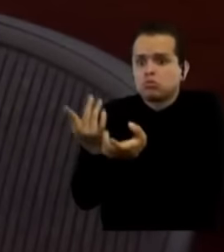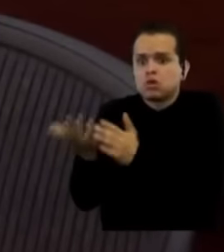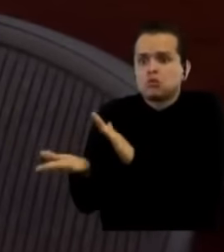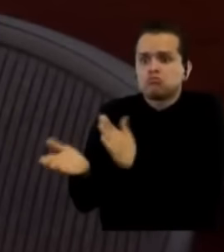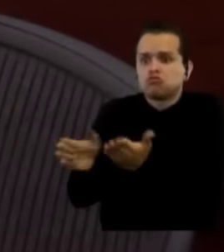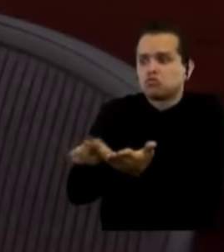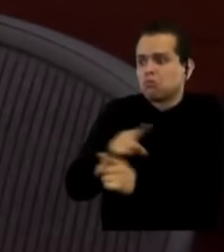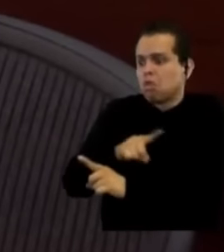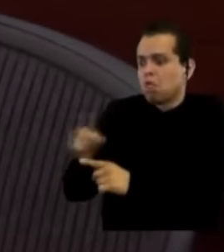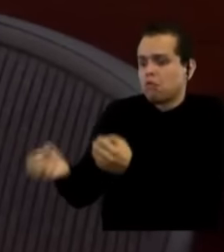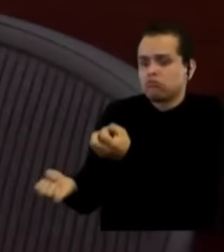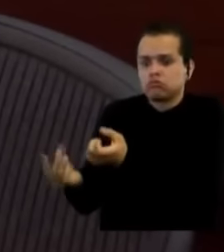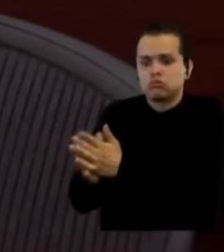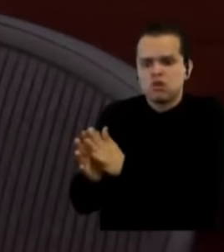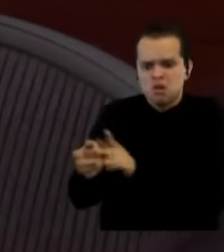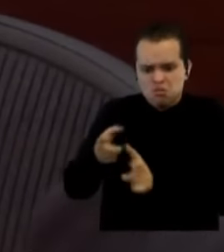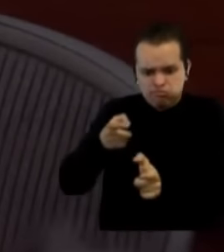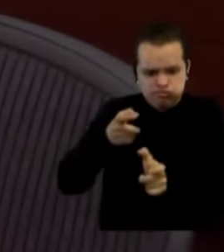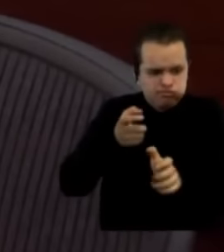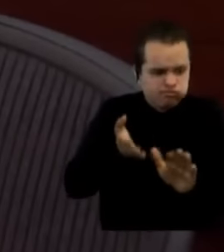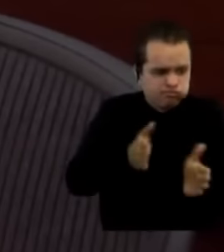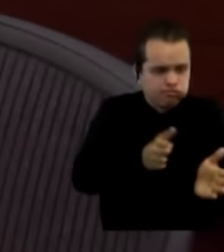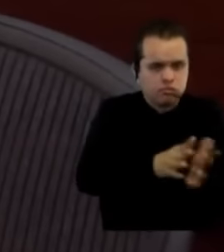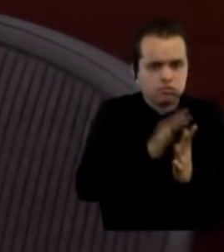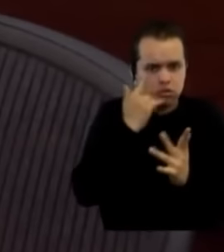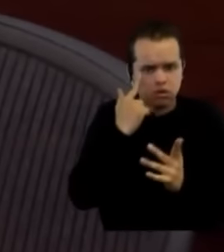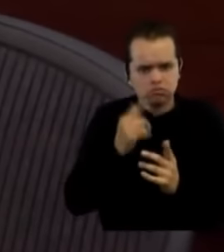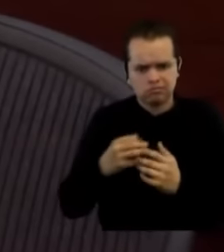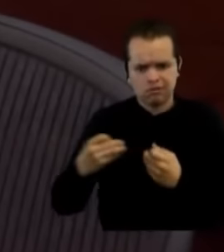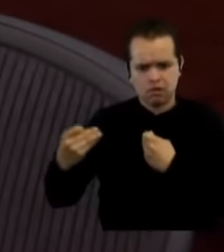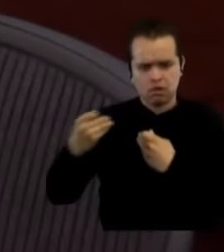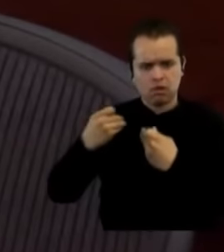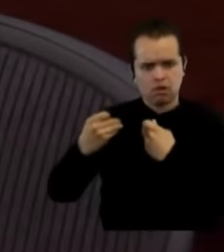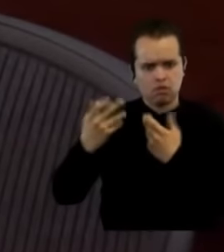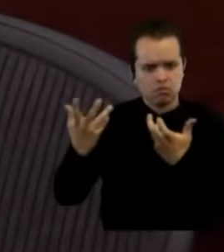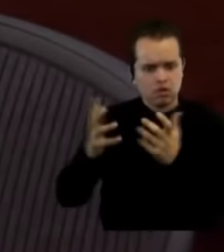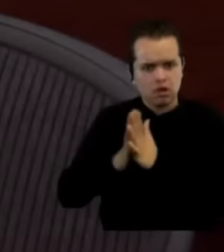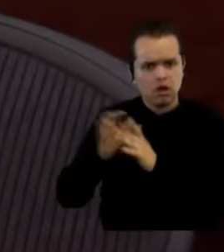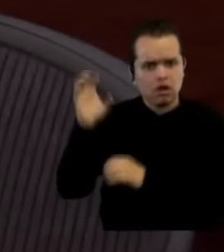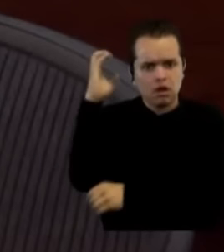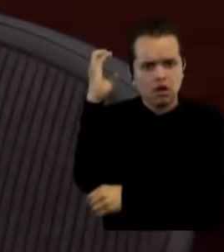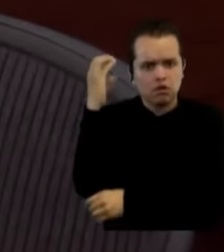muertos y las masacres, tiene que explicarle al país